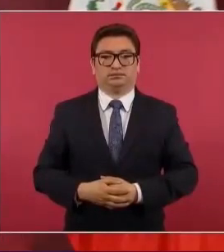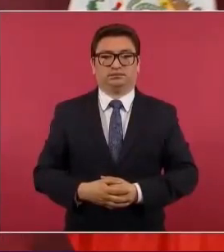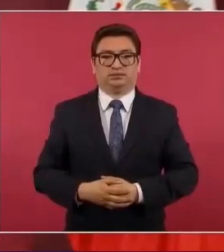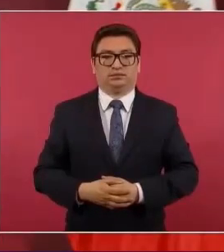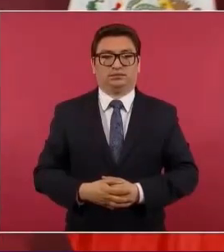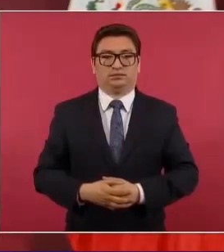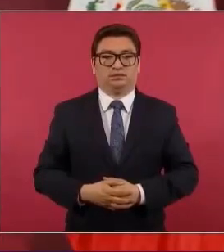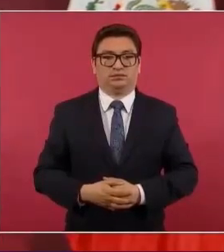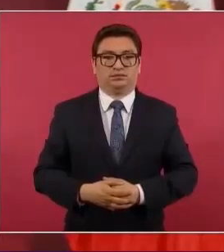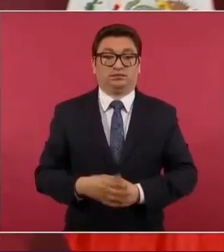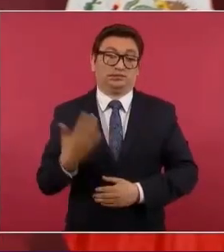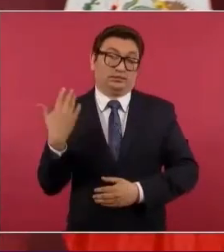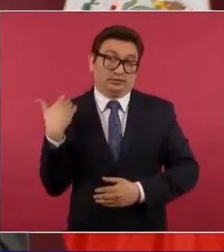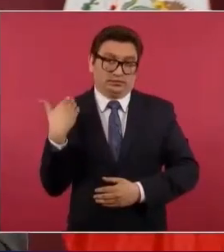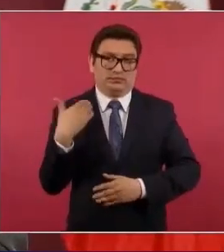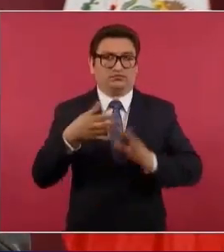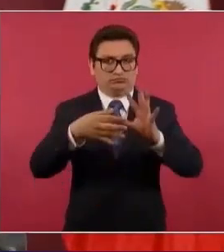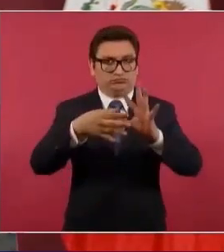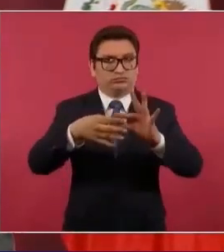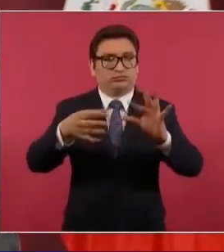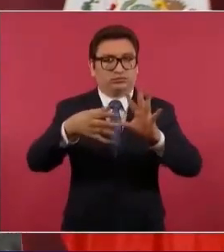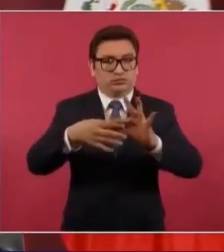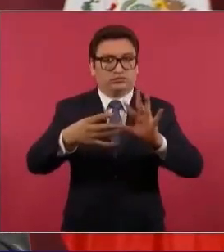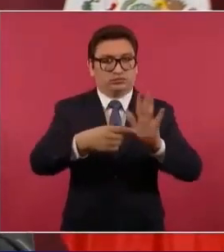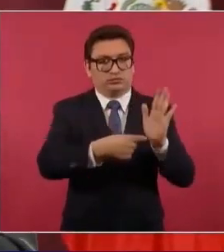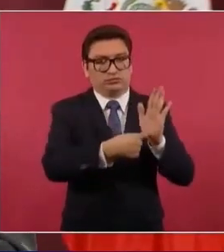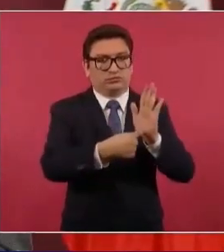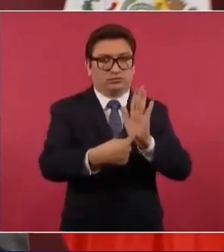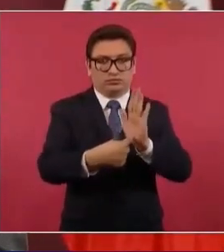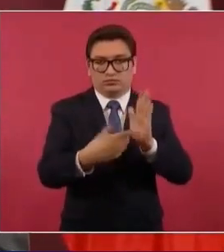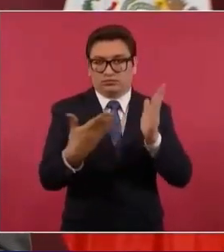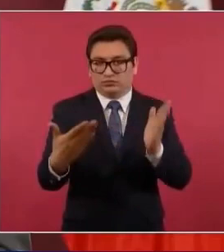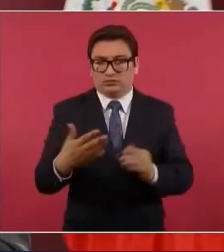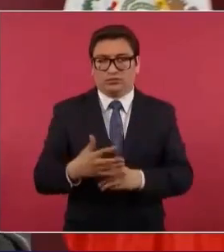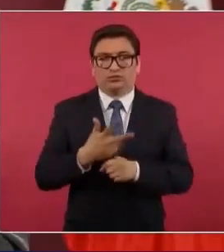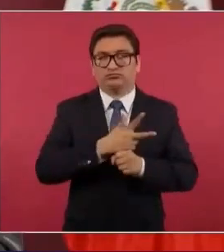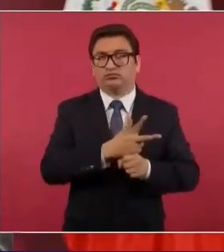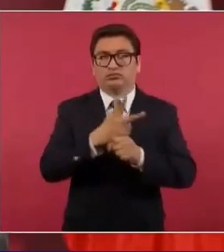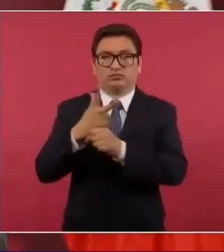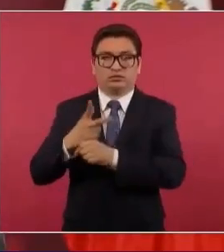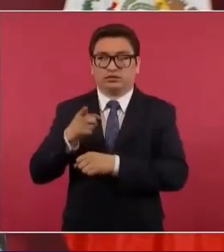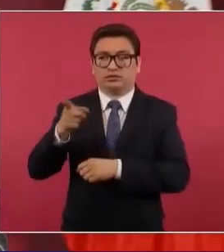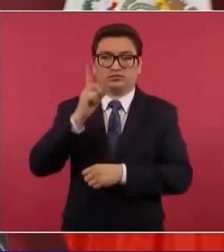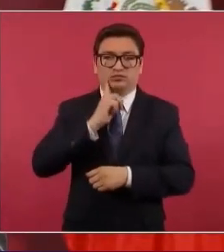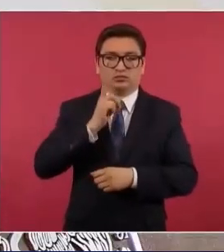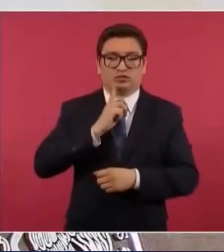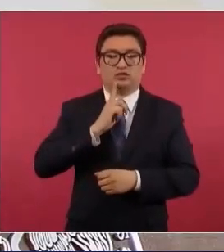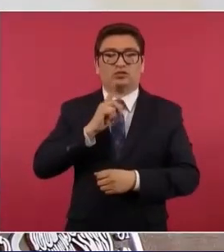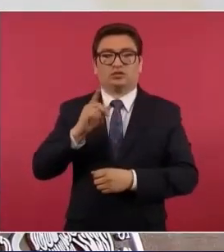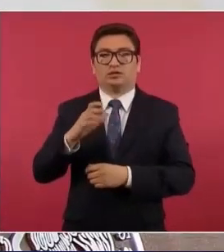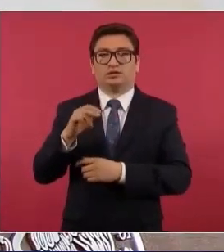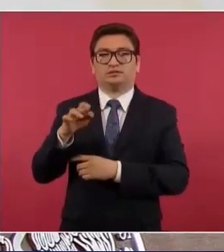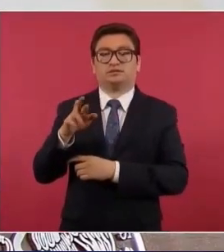Acaba de darse a conocer este documental de la señora Cassel.